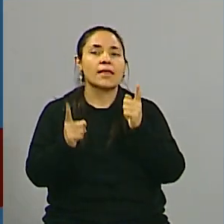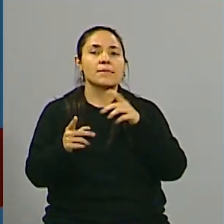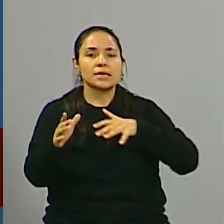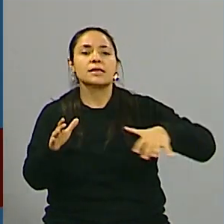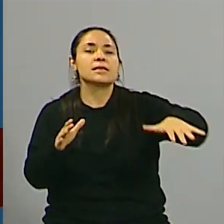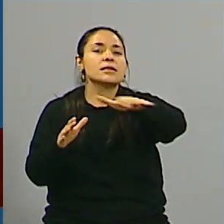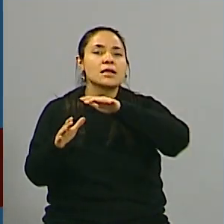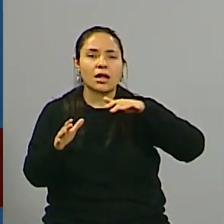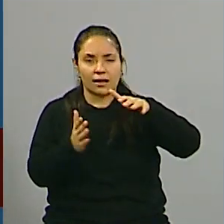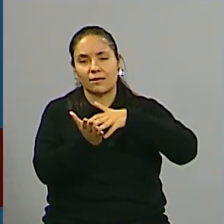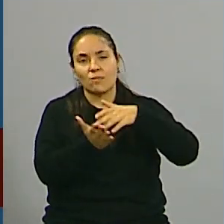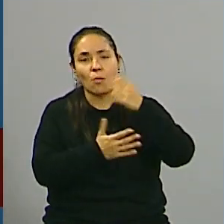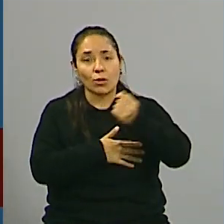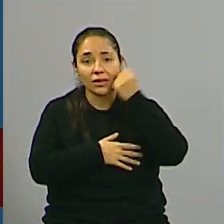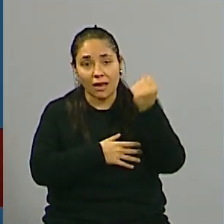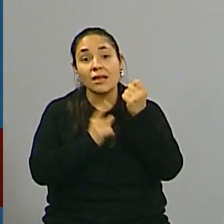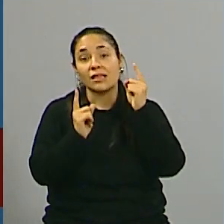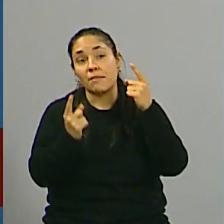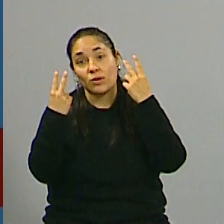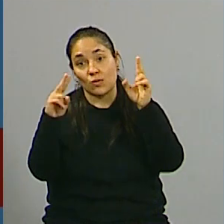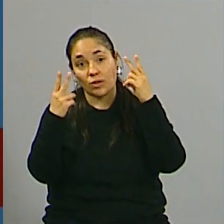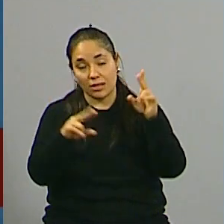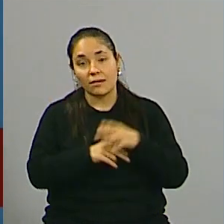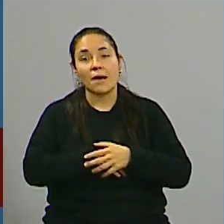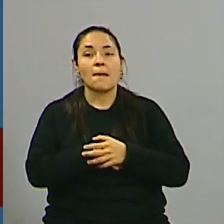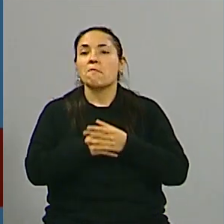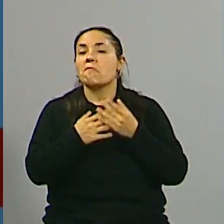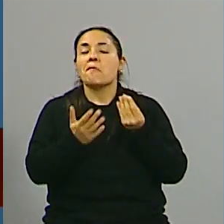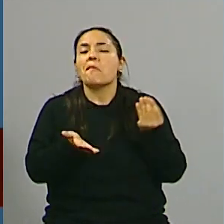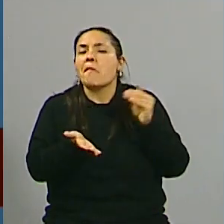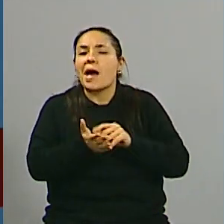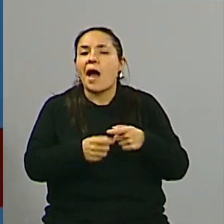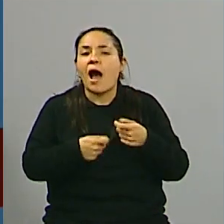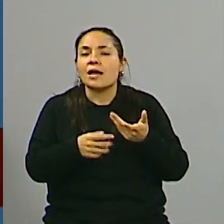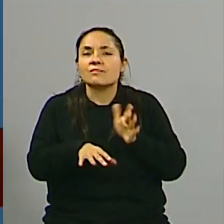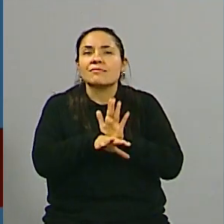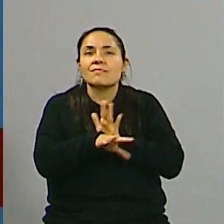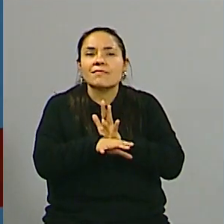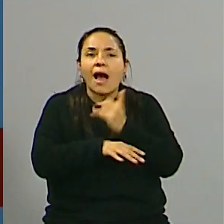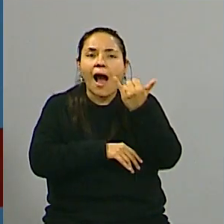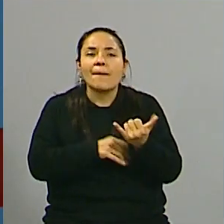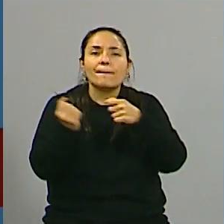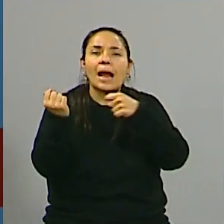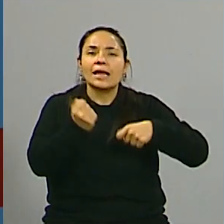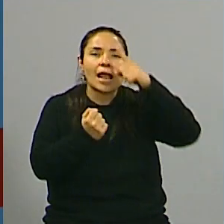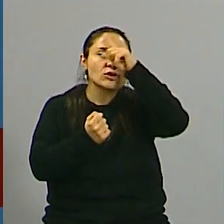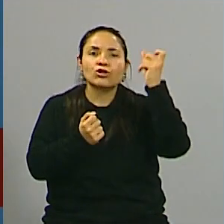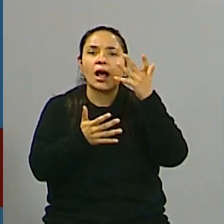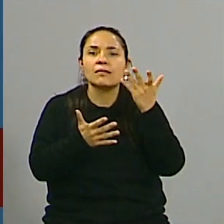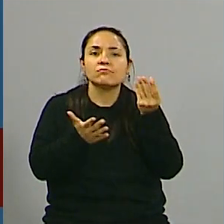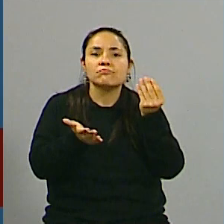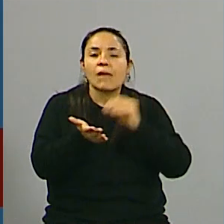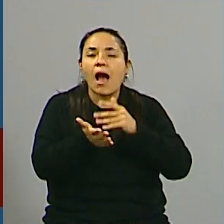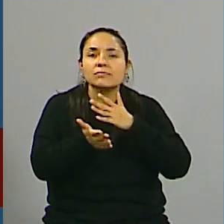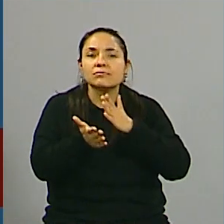geográficamente es muy importante, digo, y turísticamente me imagino que también, pero ¿qué es lo que le aporta a una provincia tener de pronto un parque nacional? Te lo digo porque